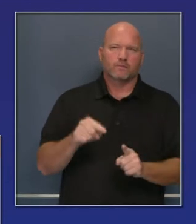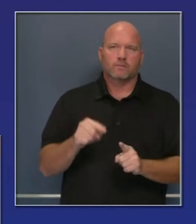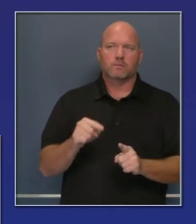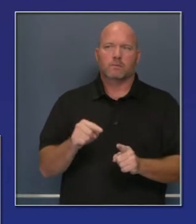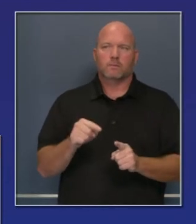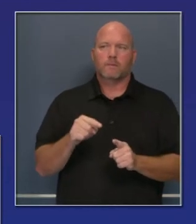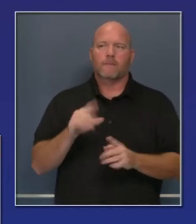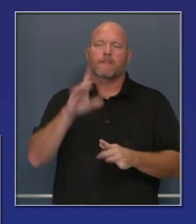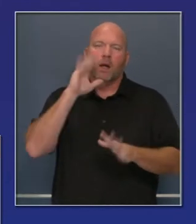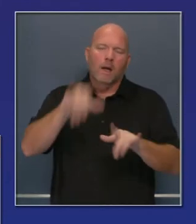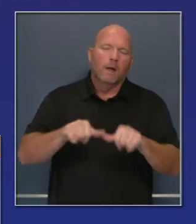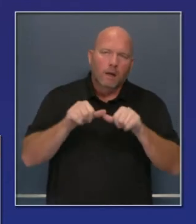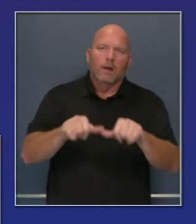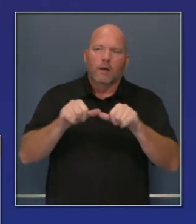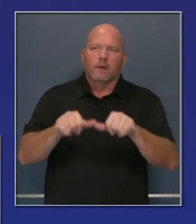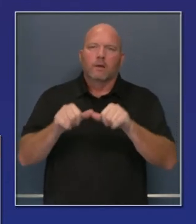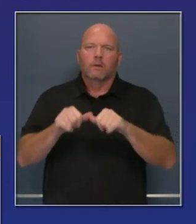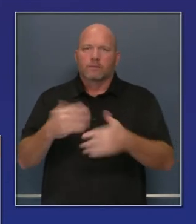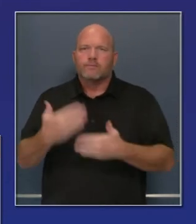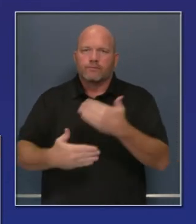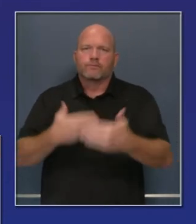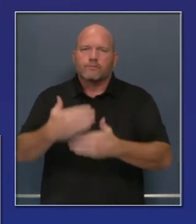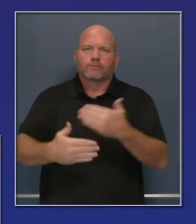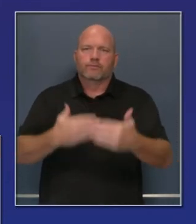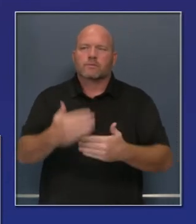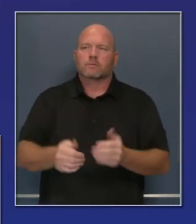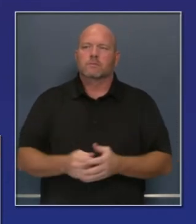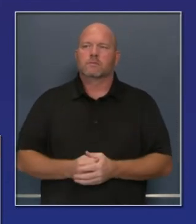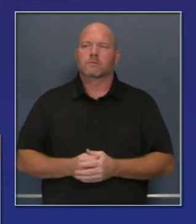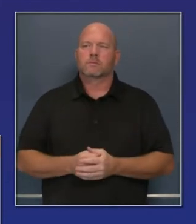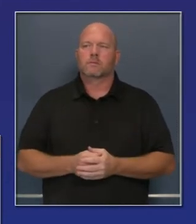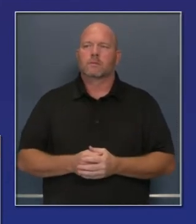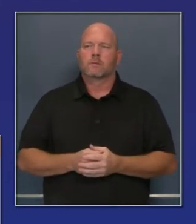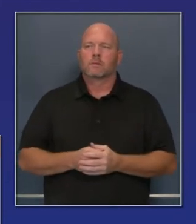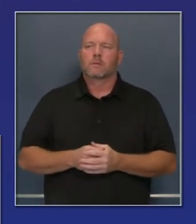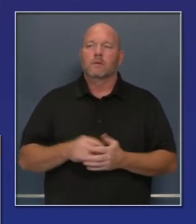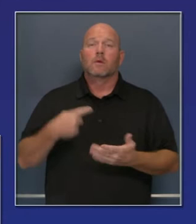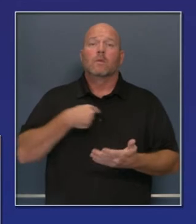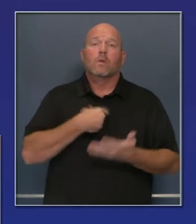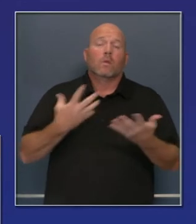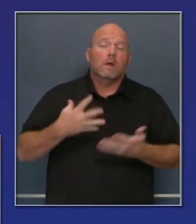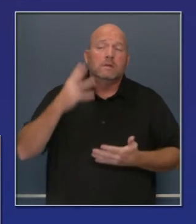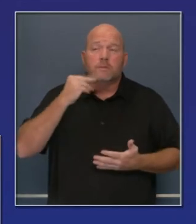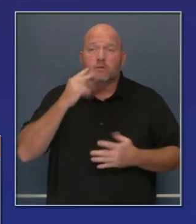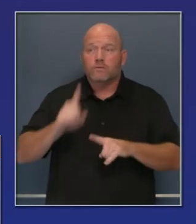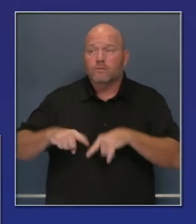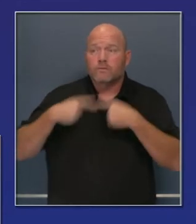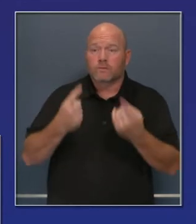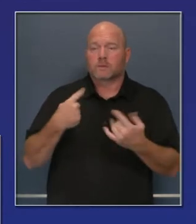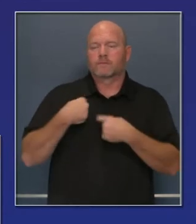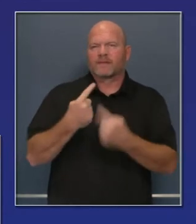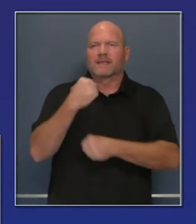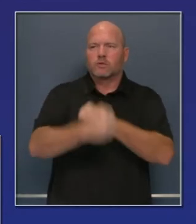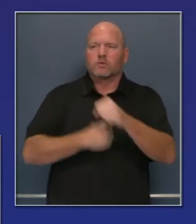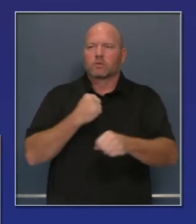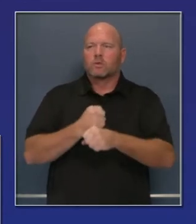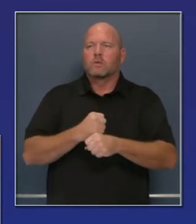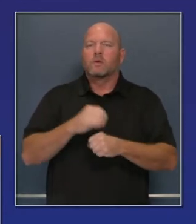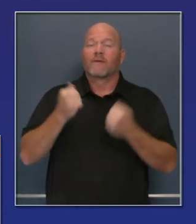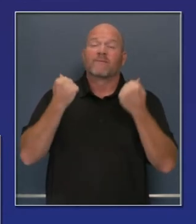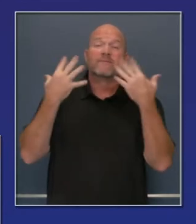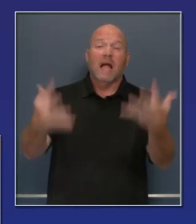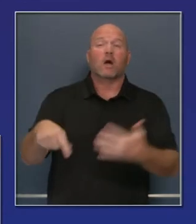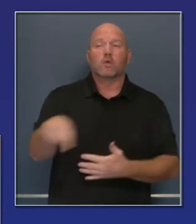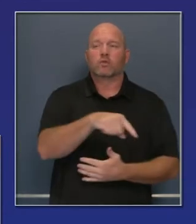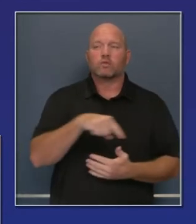recordarles de los incendios arrasadores. Continúan en torno a lo que ha sucedido en los